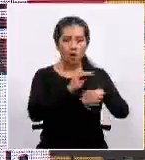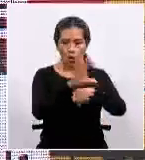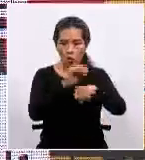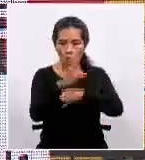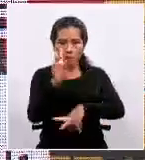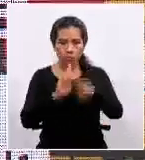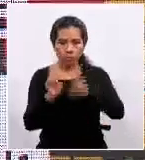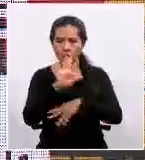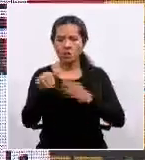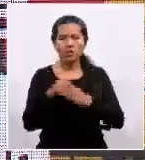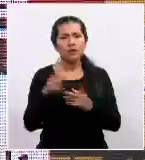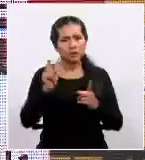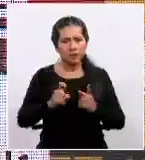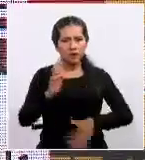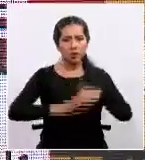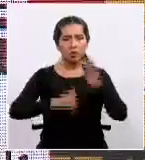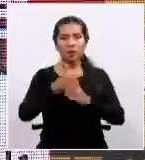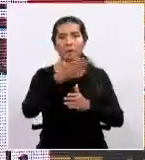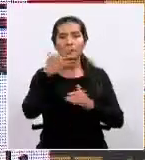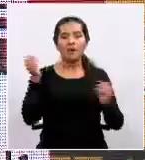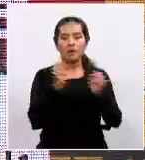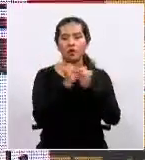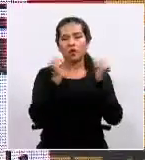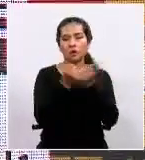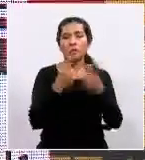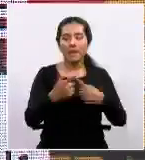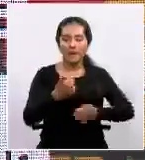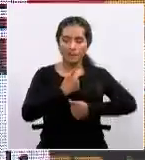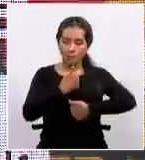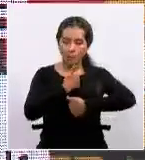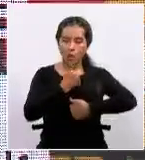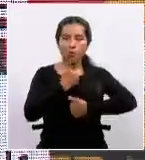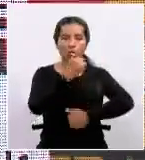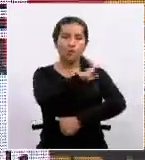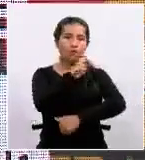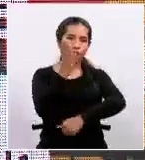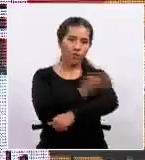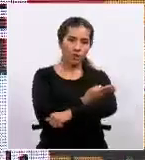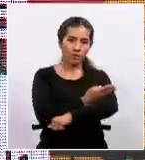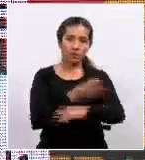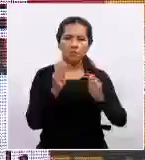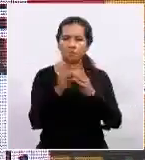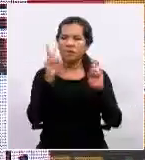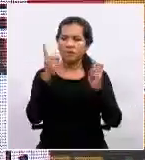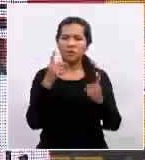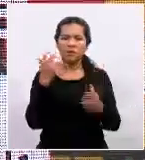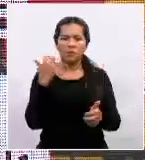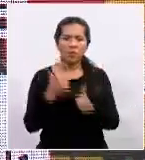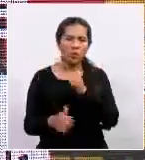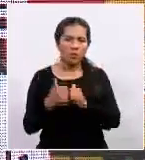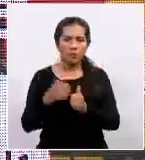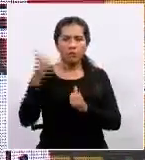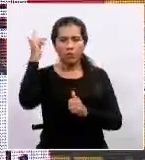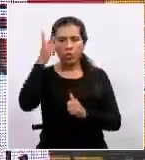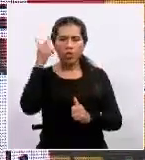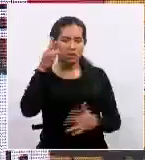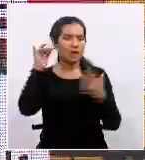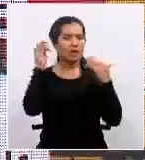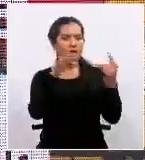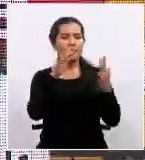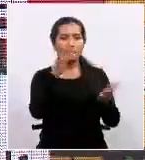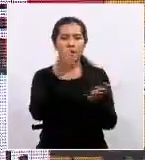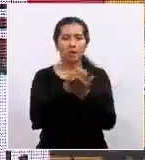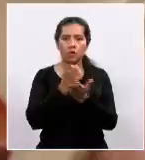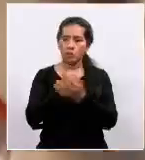construir un mejor socialismo a partir de sus propios esfuerzos y a pesar de estas políticas de guerra económica del gobierno de Estados